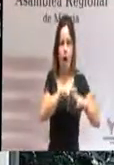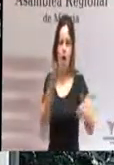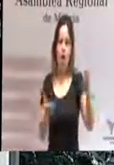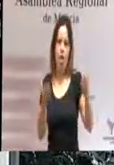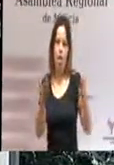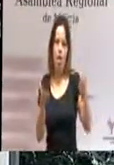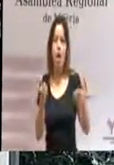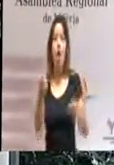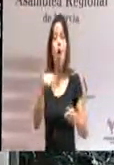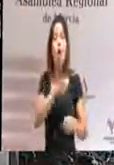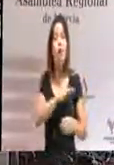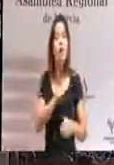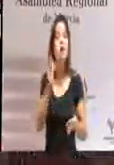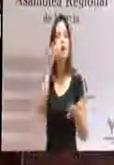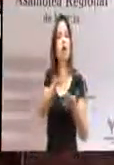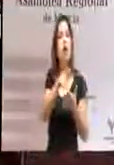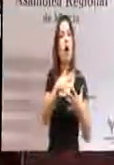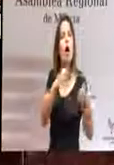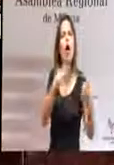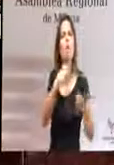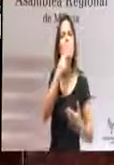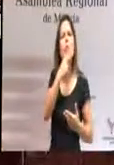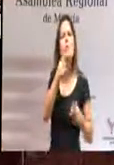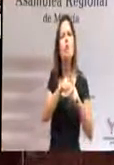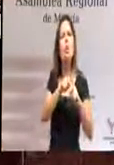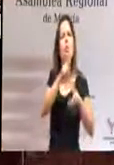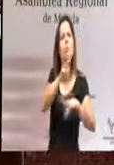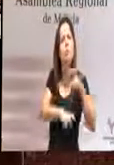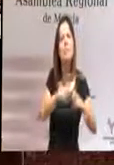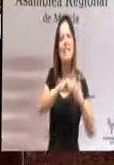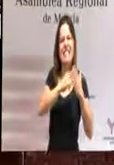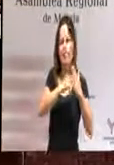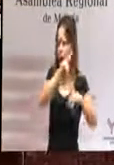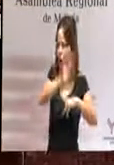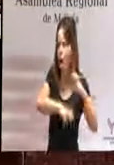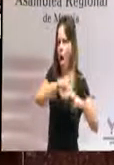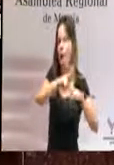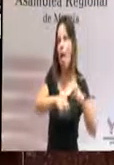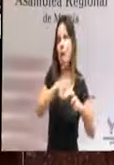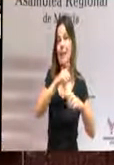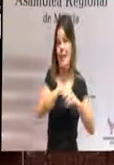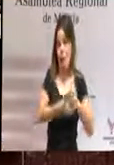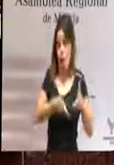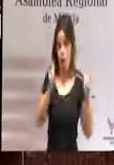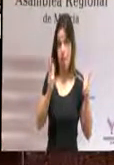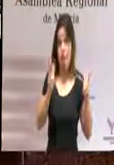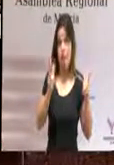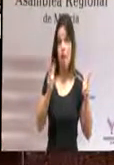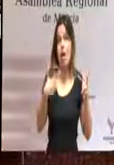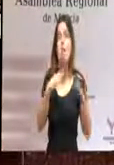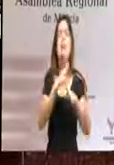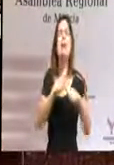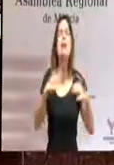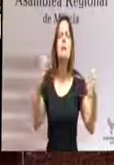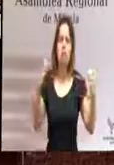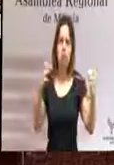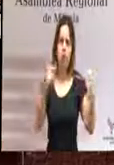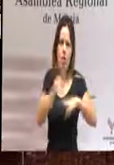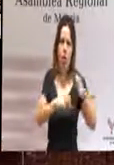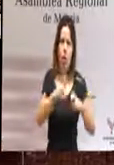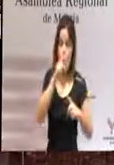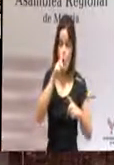Ustedes llegaron a esta Cámara prometiendo la reinvención del sistema, de la democracia, del parlamentarismo. Y un